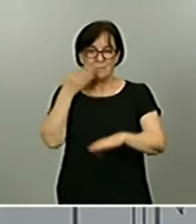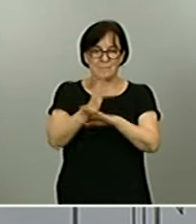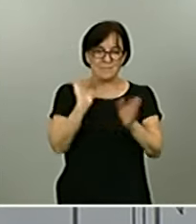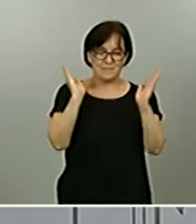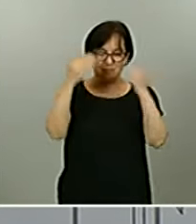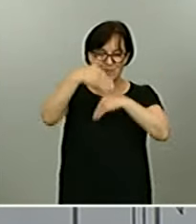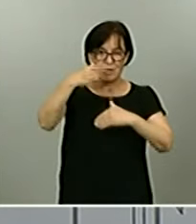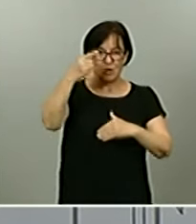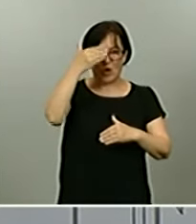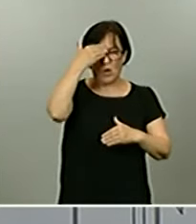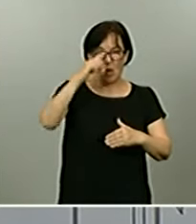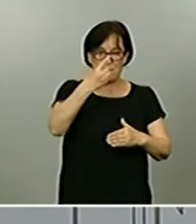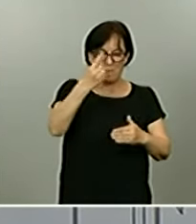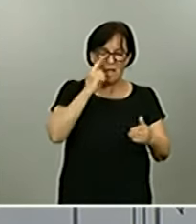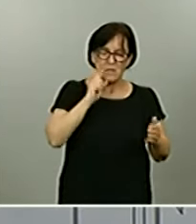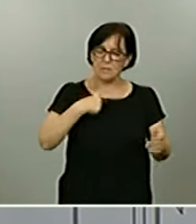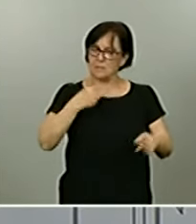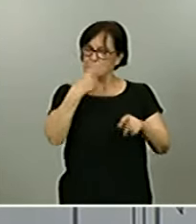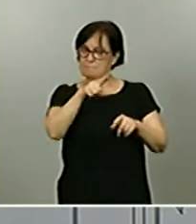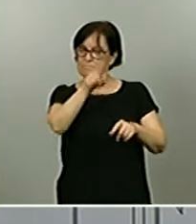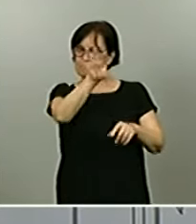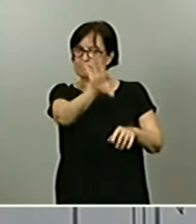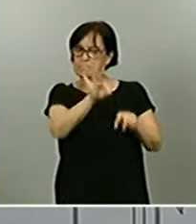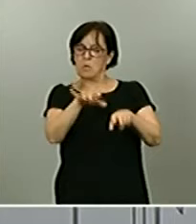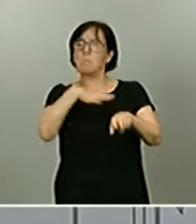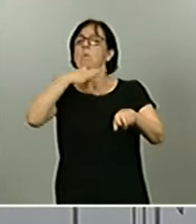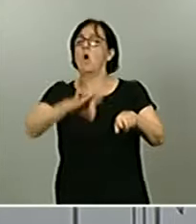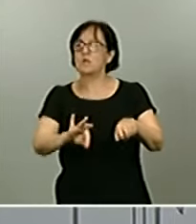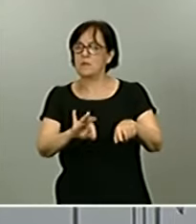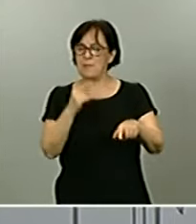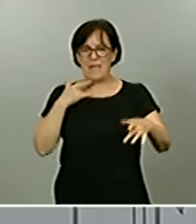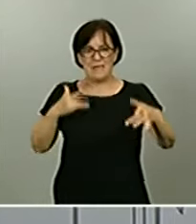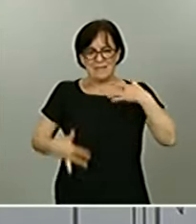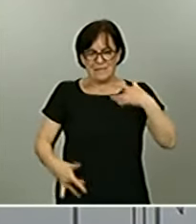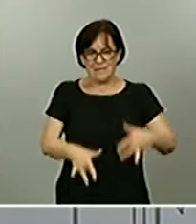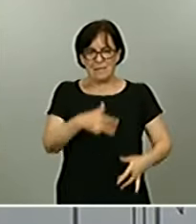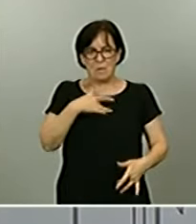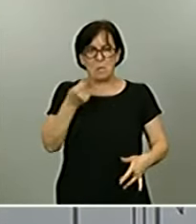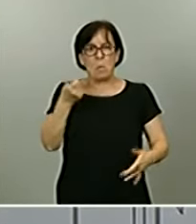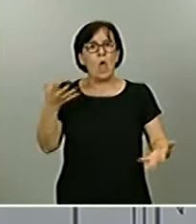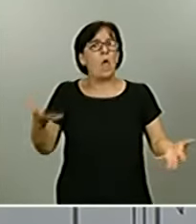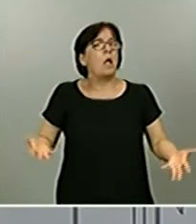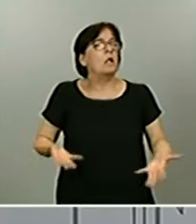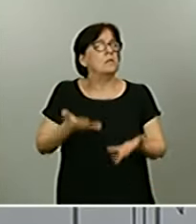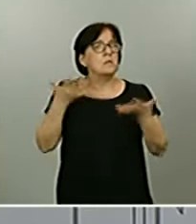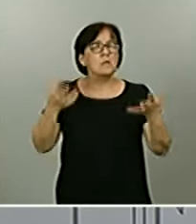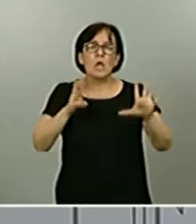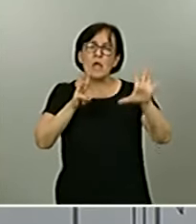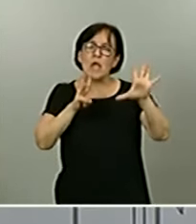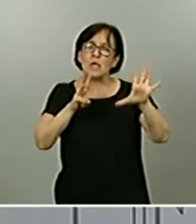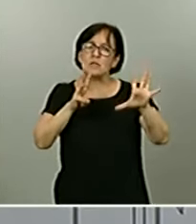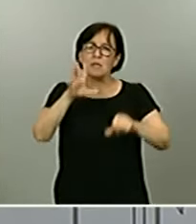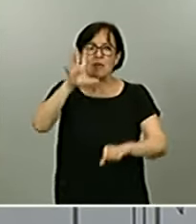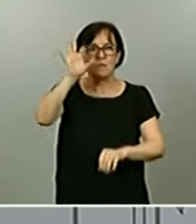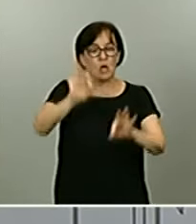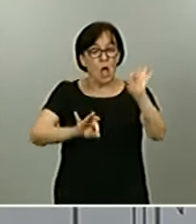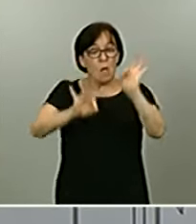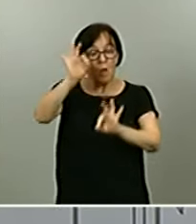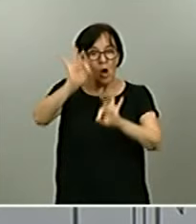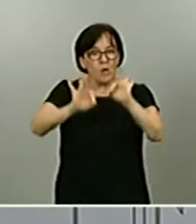como posibles casos de coronavirus con una sintomatología muy leve, al 85% de ellos se les ha hecho